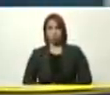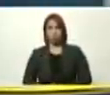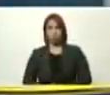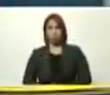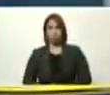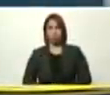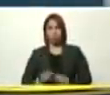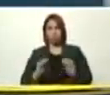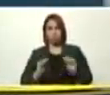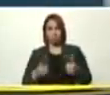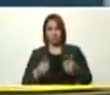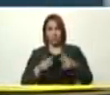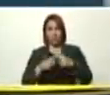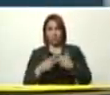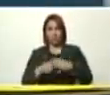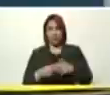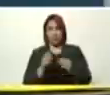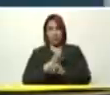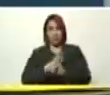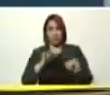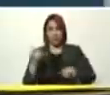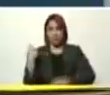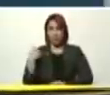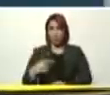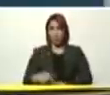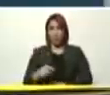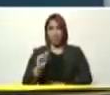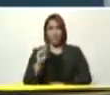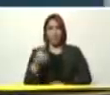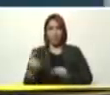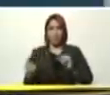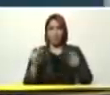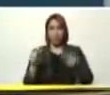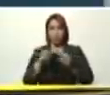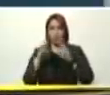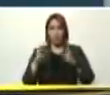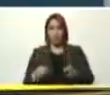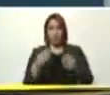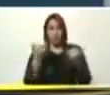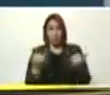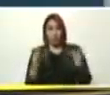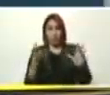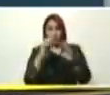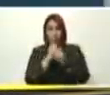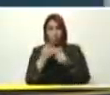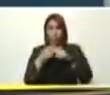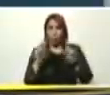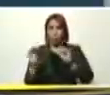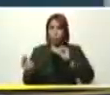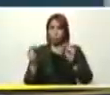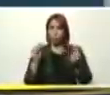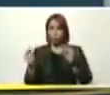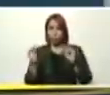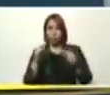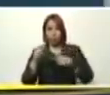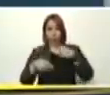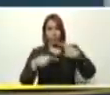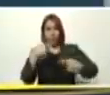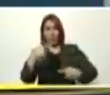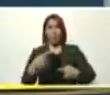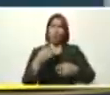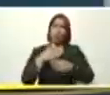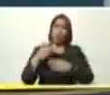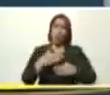arrancandito este taller, ya tuvieron la primera sesión de mesas, ahora en la noche vamos a tener otras sesiones y luego vamos a